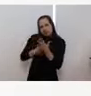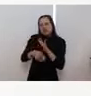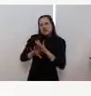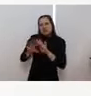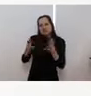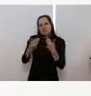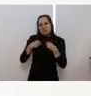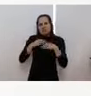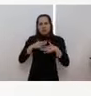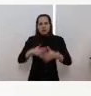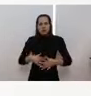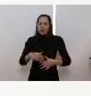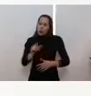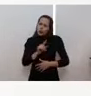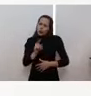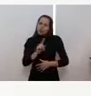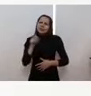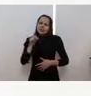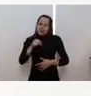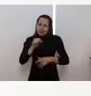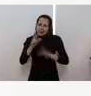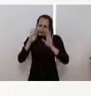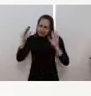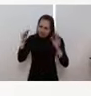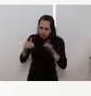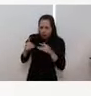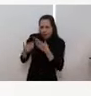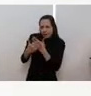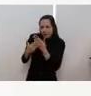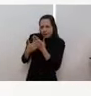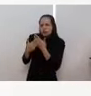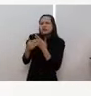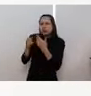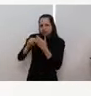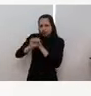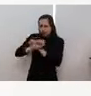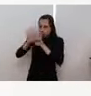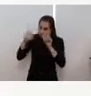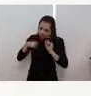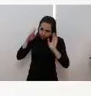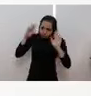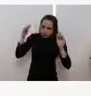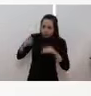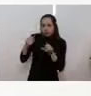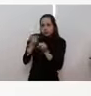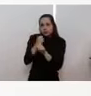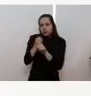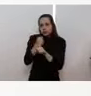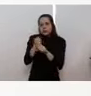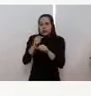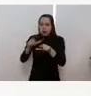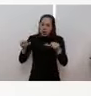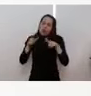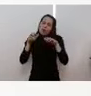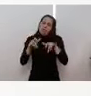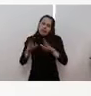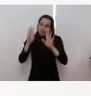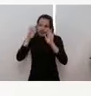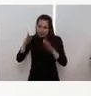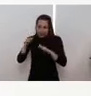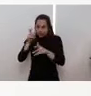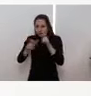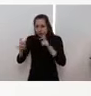que quiere decir es que si nos fijamos en lo que ustedes nos están diciendo y trabajamos para eso desde la oficina de atención al usuario nuestras